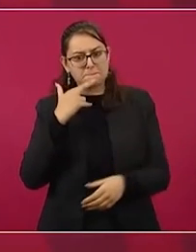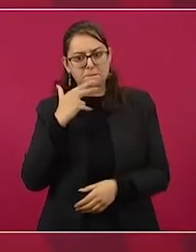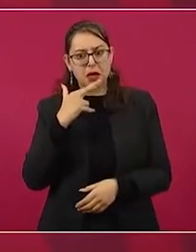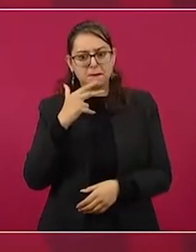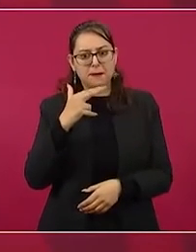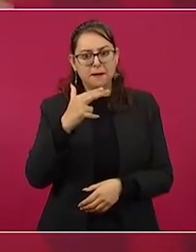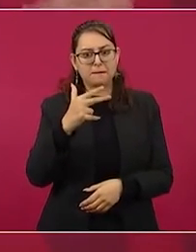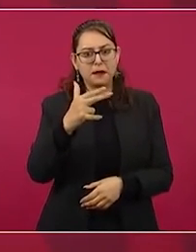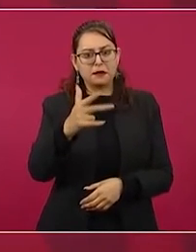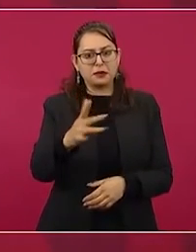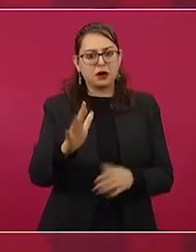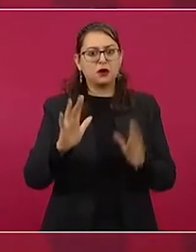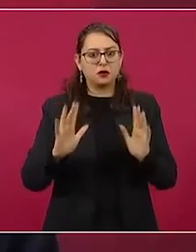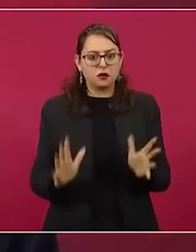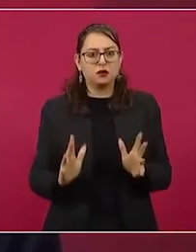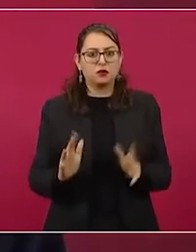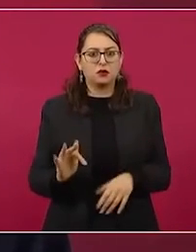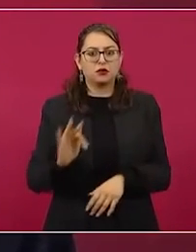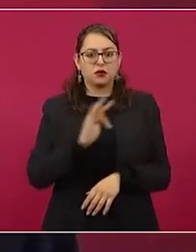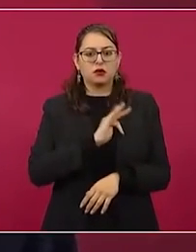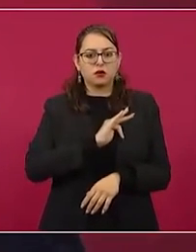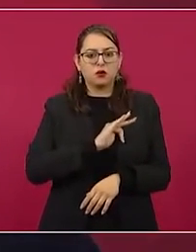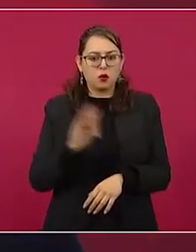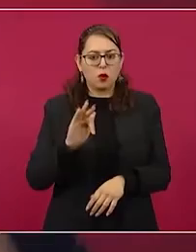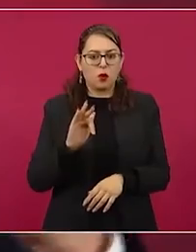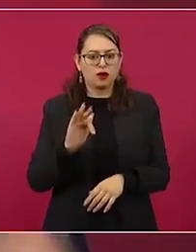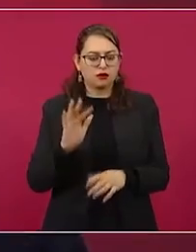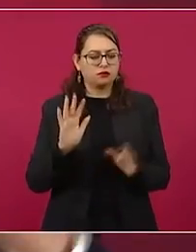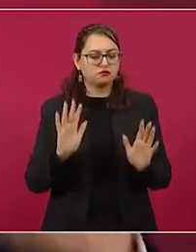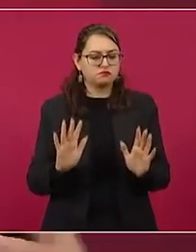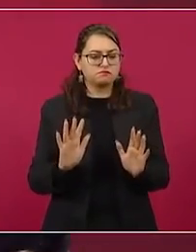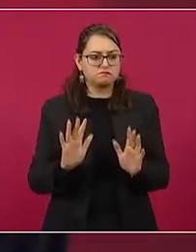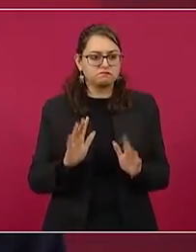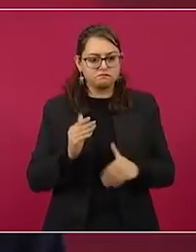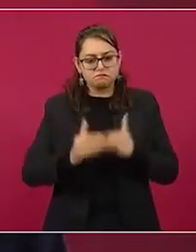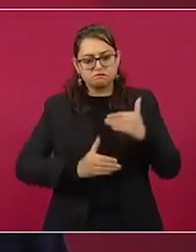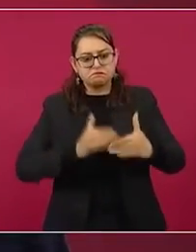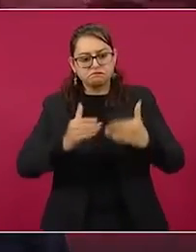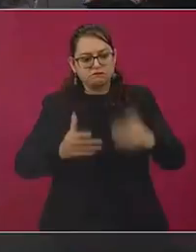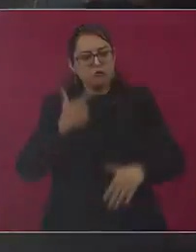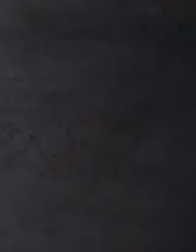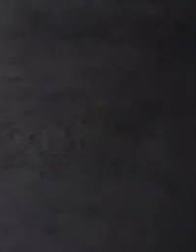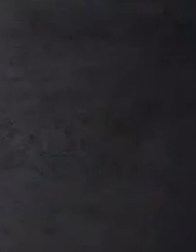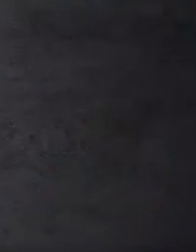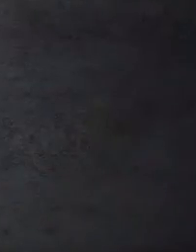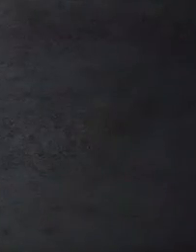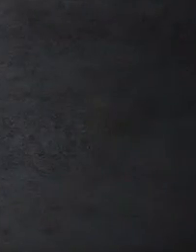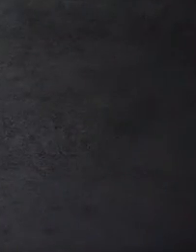pueda terminar con esa restricción sanitaria en cuanto a su persona.